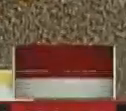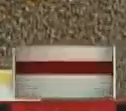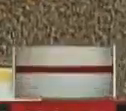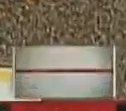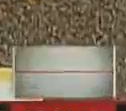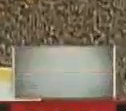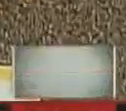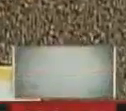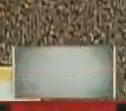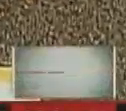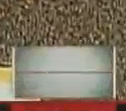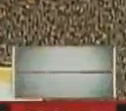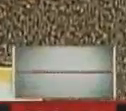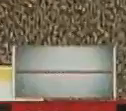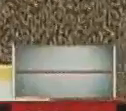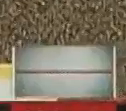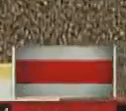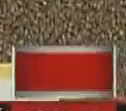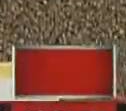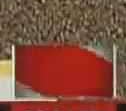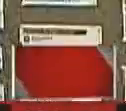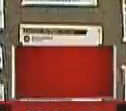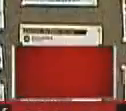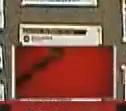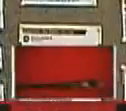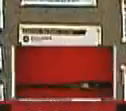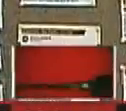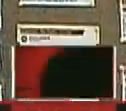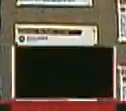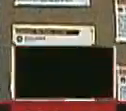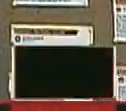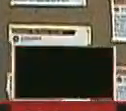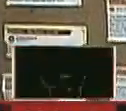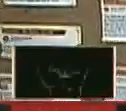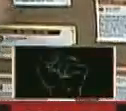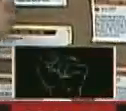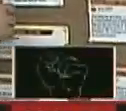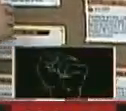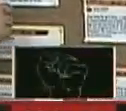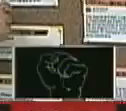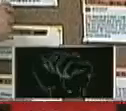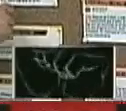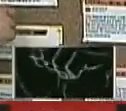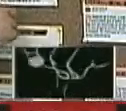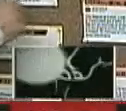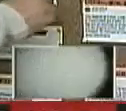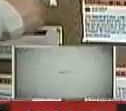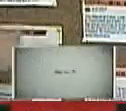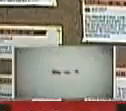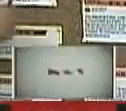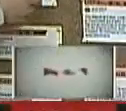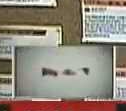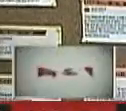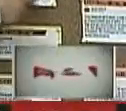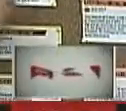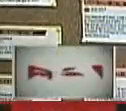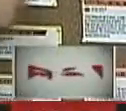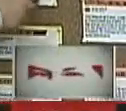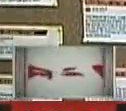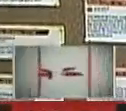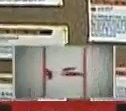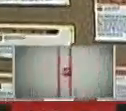hacia Medellín. De acuerdo con la personería, este año se han presentado 900 casos más que en